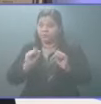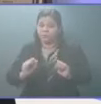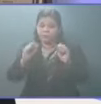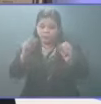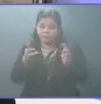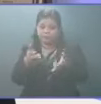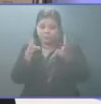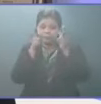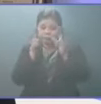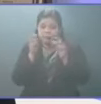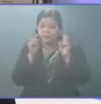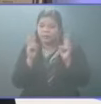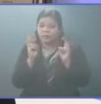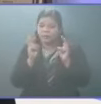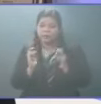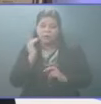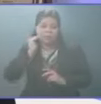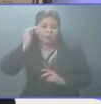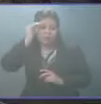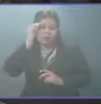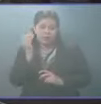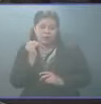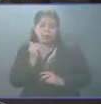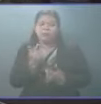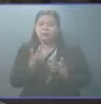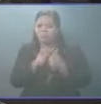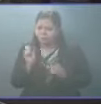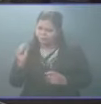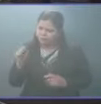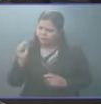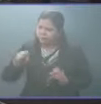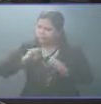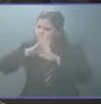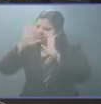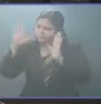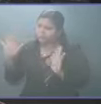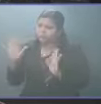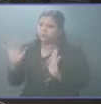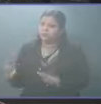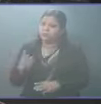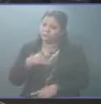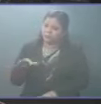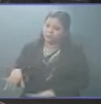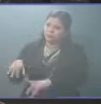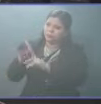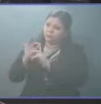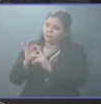¿verdad? Que es parte importante de nuestra sociedad. Así es. Fíjese que encontré